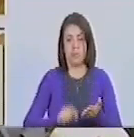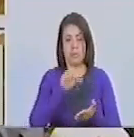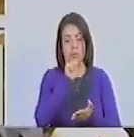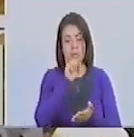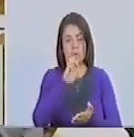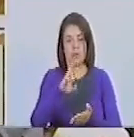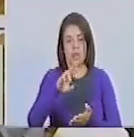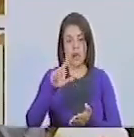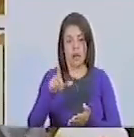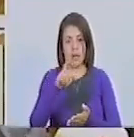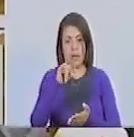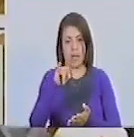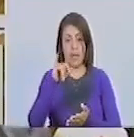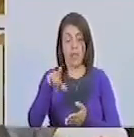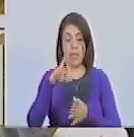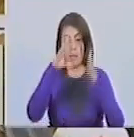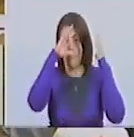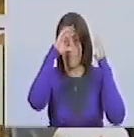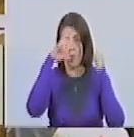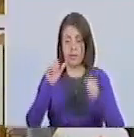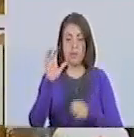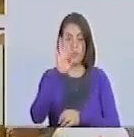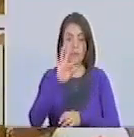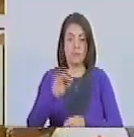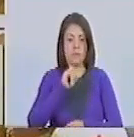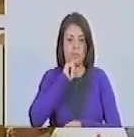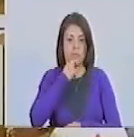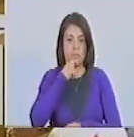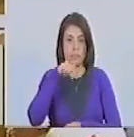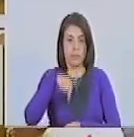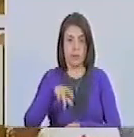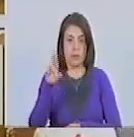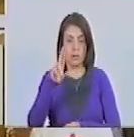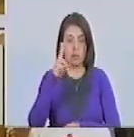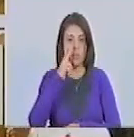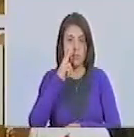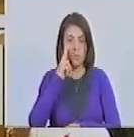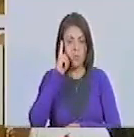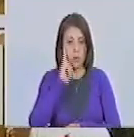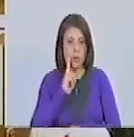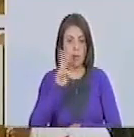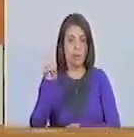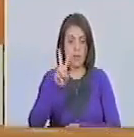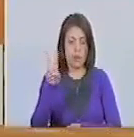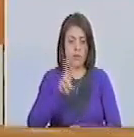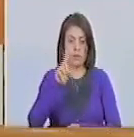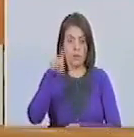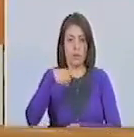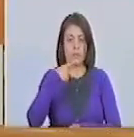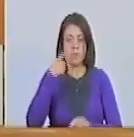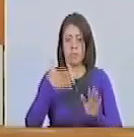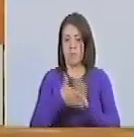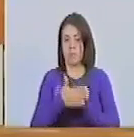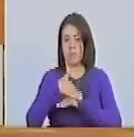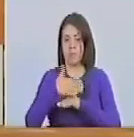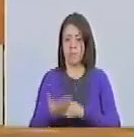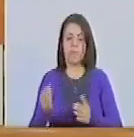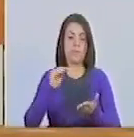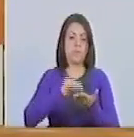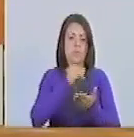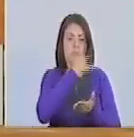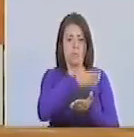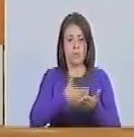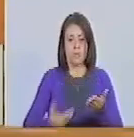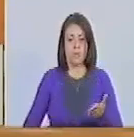Melik Bagdasarov, embajador de la Federación de Rusia en la República Bolivariana de Venezuela, mediante la cual remitió el